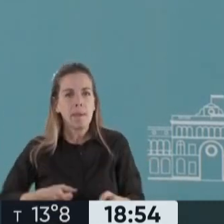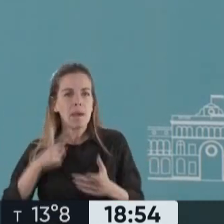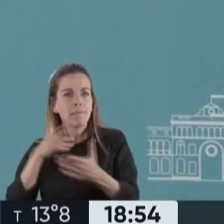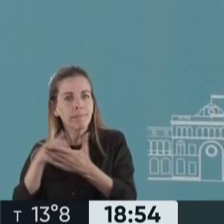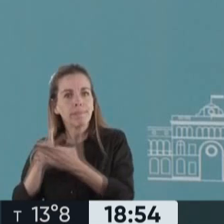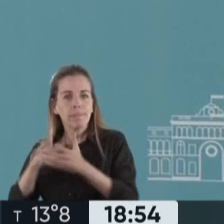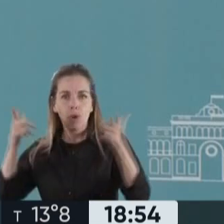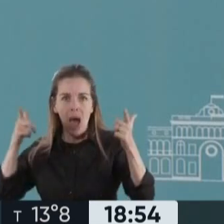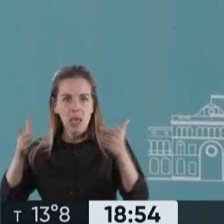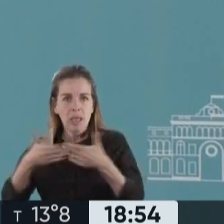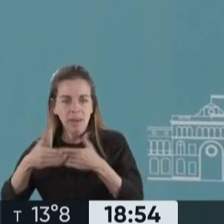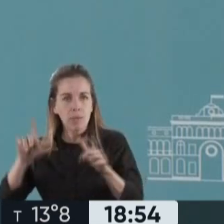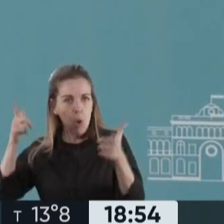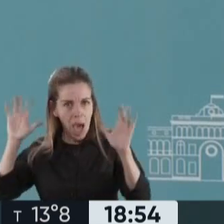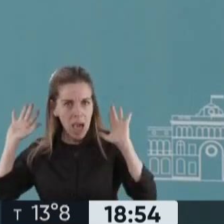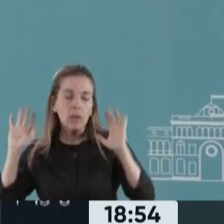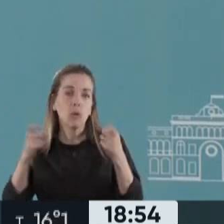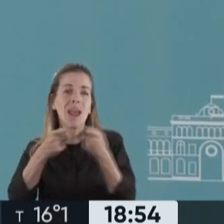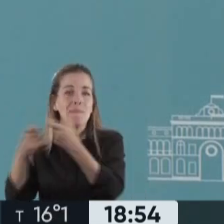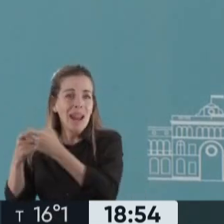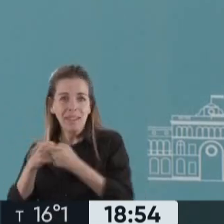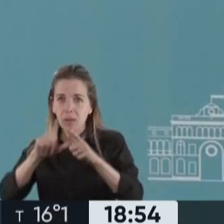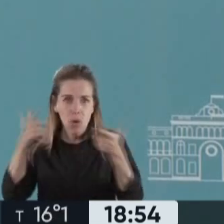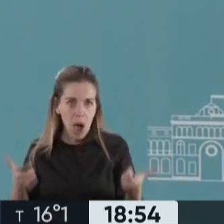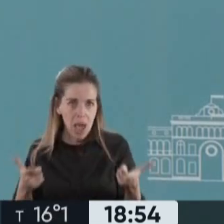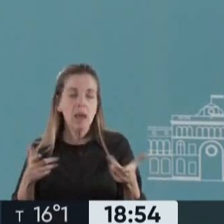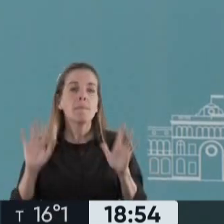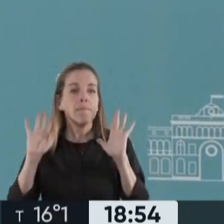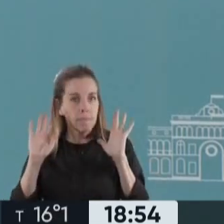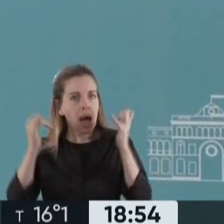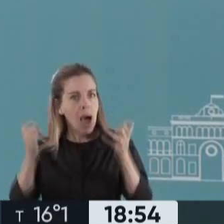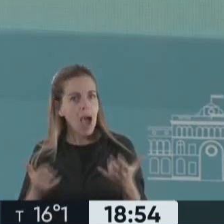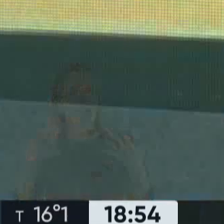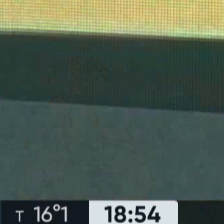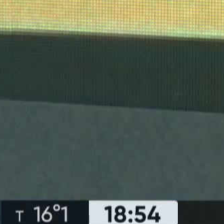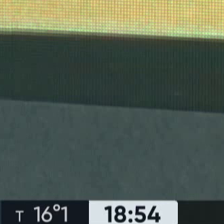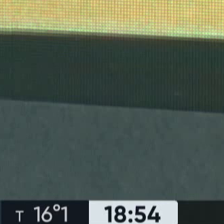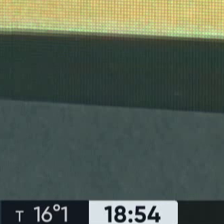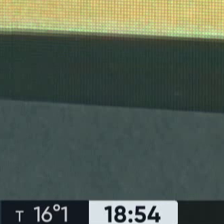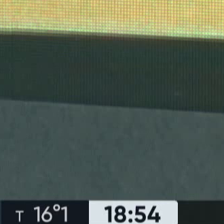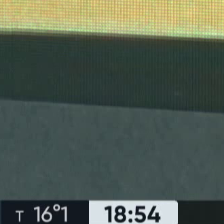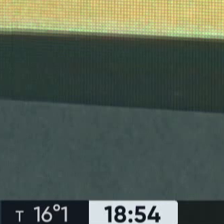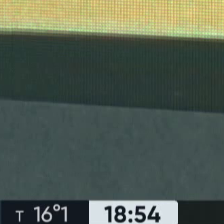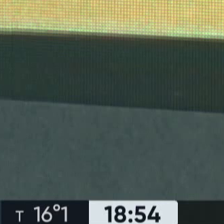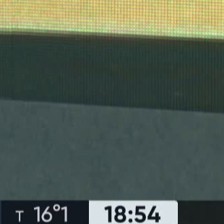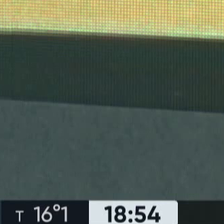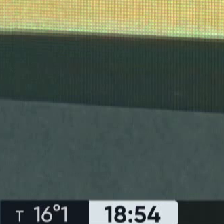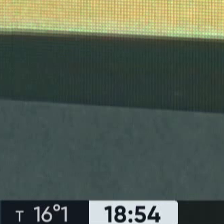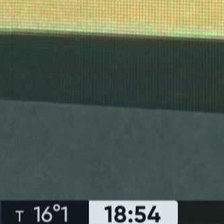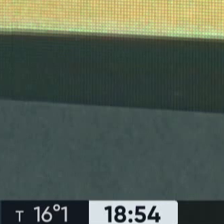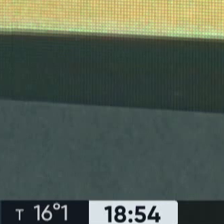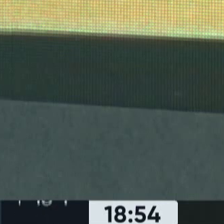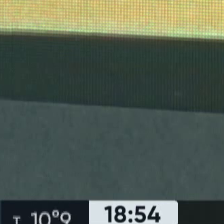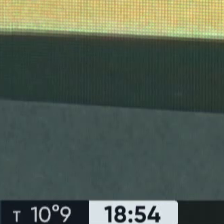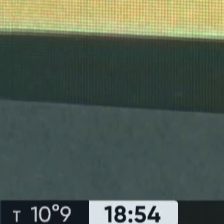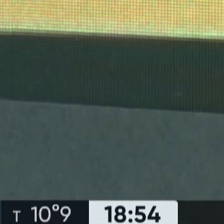tienen que ver con las pequeñas y medianas empresas. No solo no hay restricción, sino que hay beneficios. Muy bien, parte de lo que decía entonces